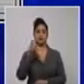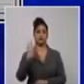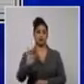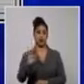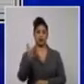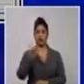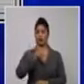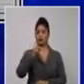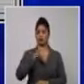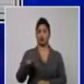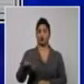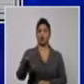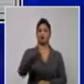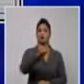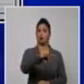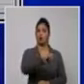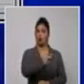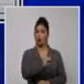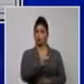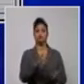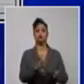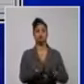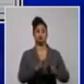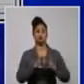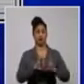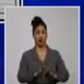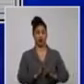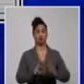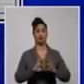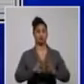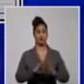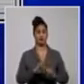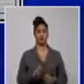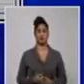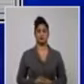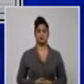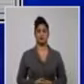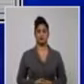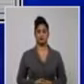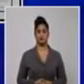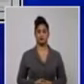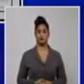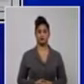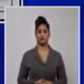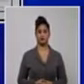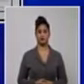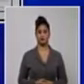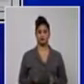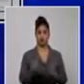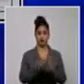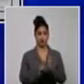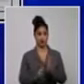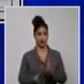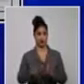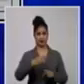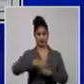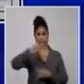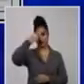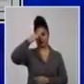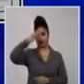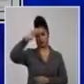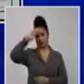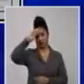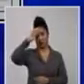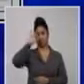una tasa de incidencia elevada. Y por último, la provincia de Santiago, la curva de La Habana se ve